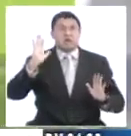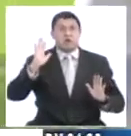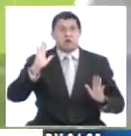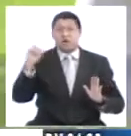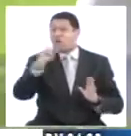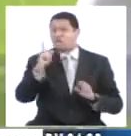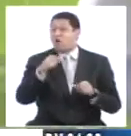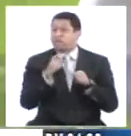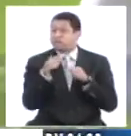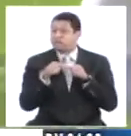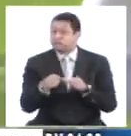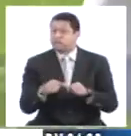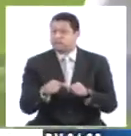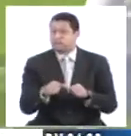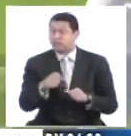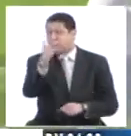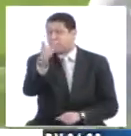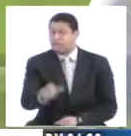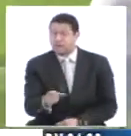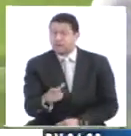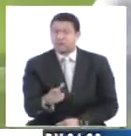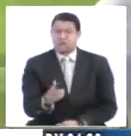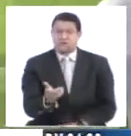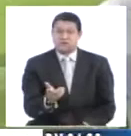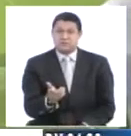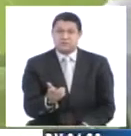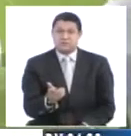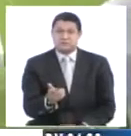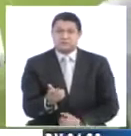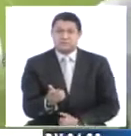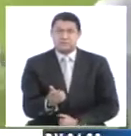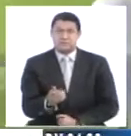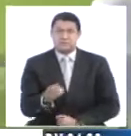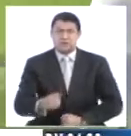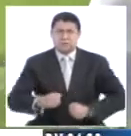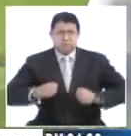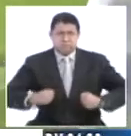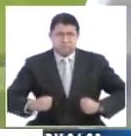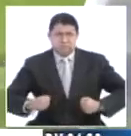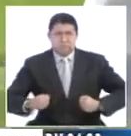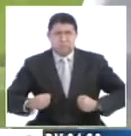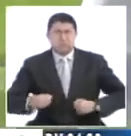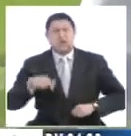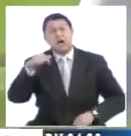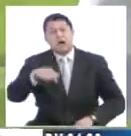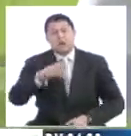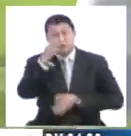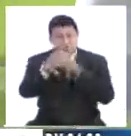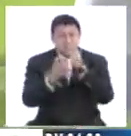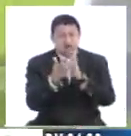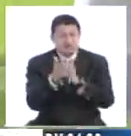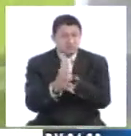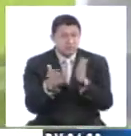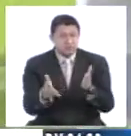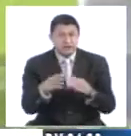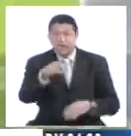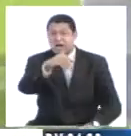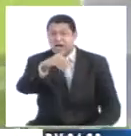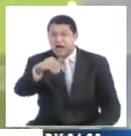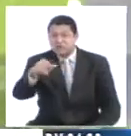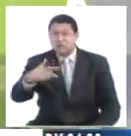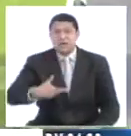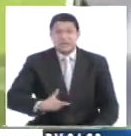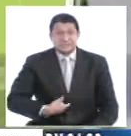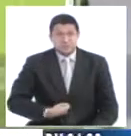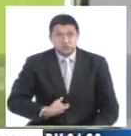determinante para llegar al paciente un cuadro de obesidad hoy en día se habla más de la glucosa y de la insulina